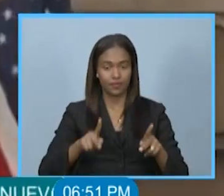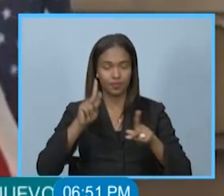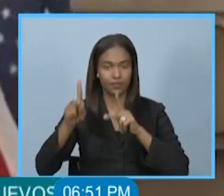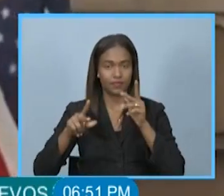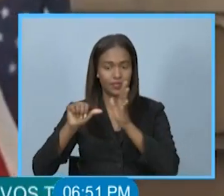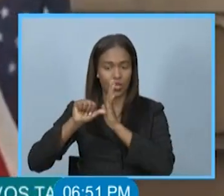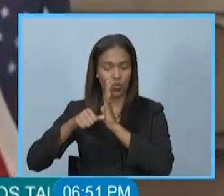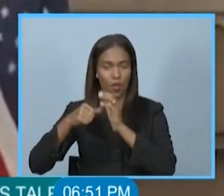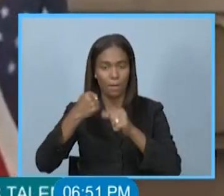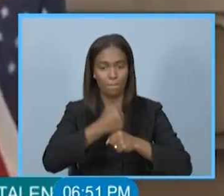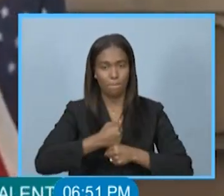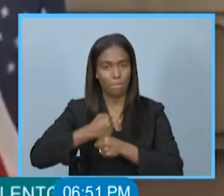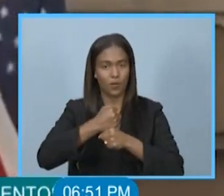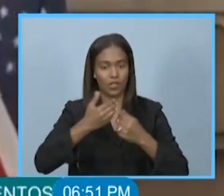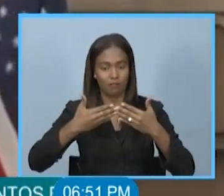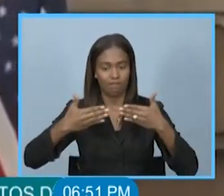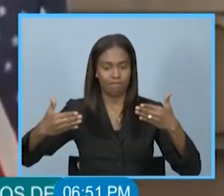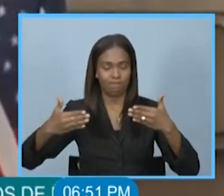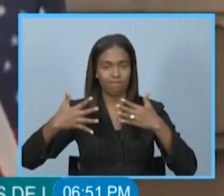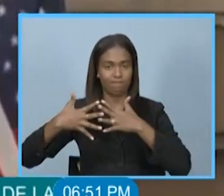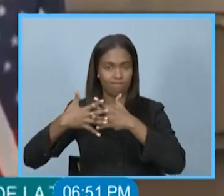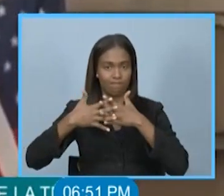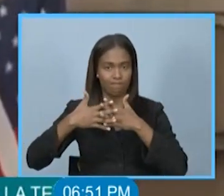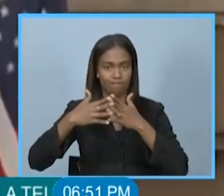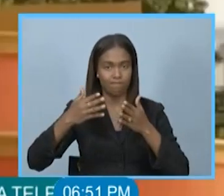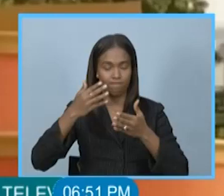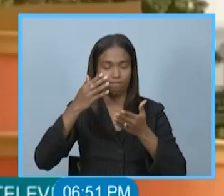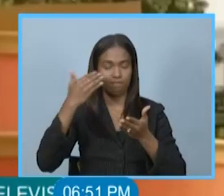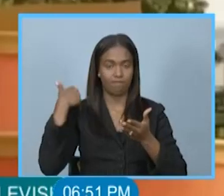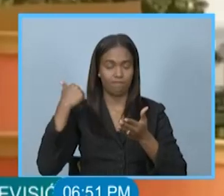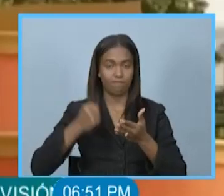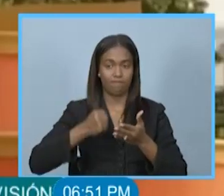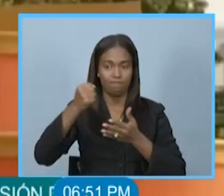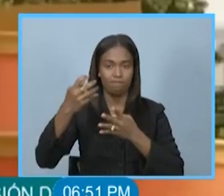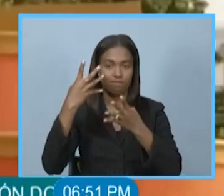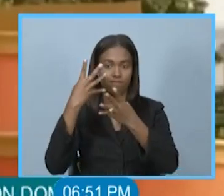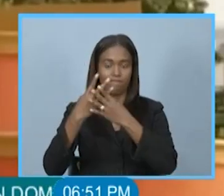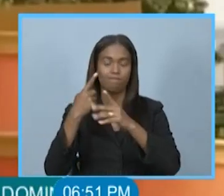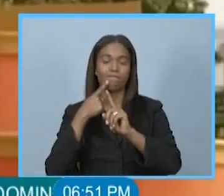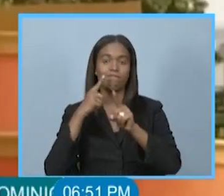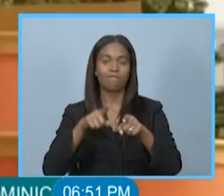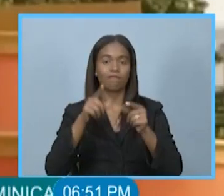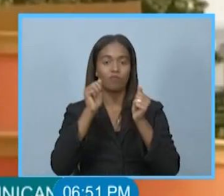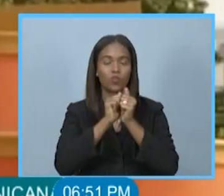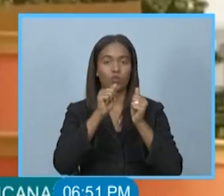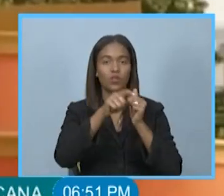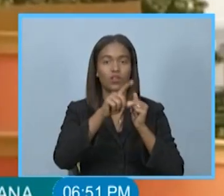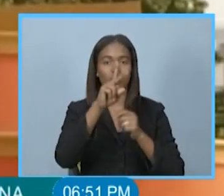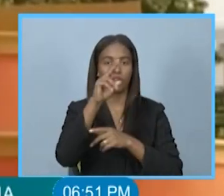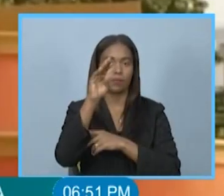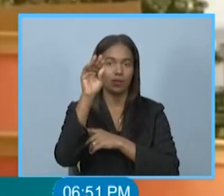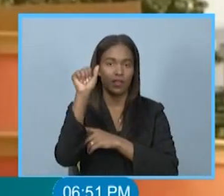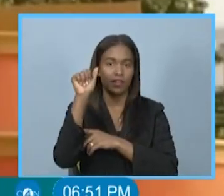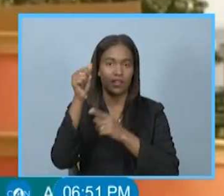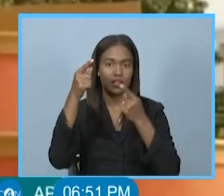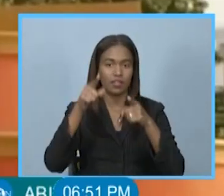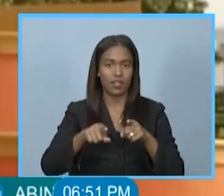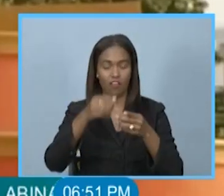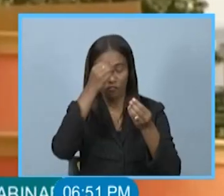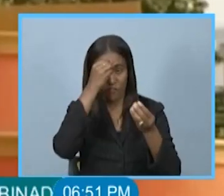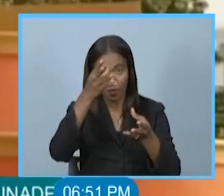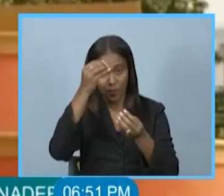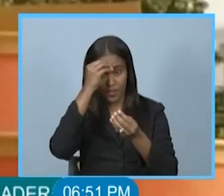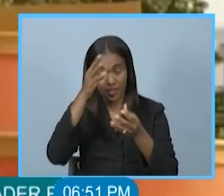aduanas sin protección fronteriza de los Estados Unidos emitió una orden de retención de liberación contra Central Romana basada en información